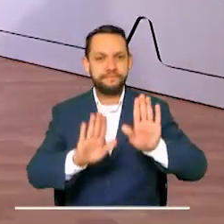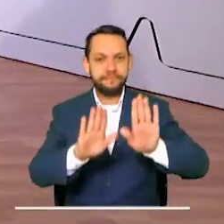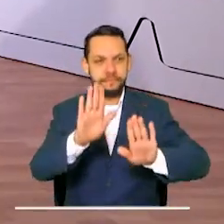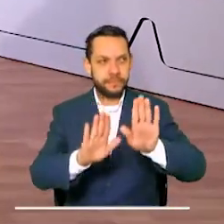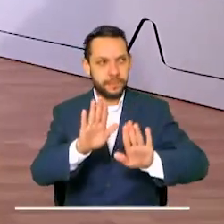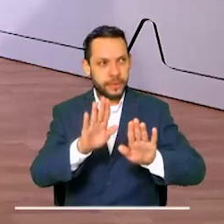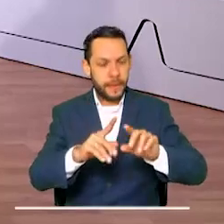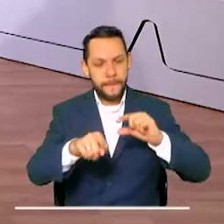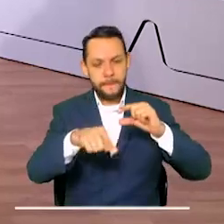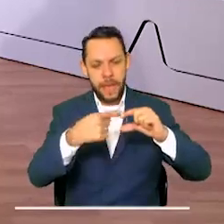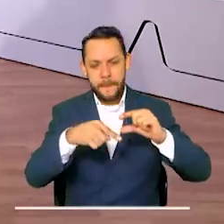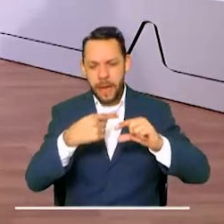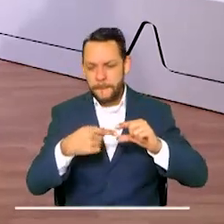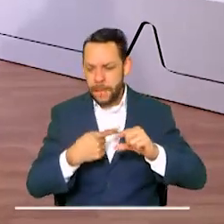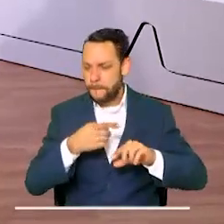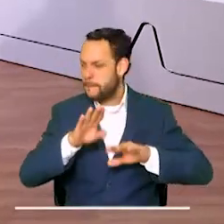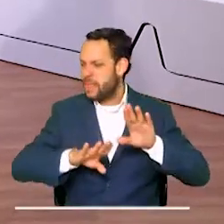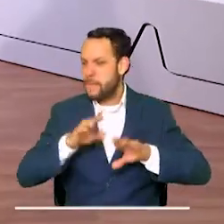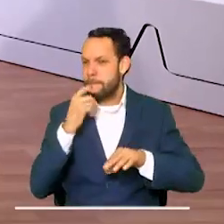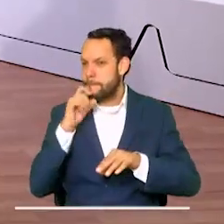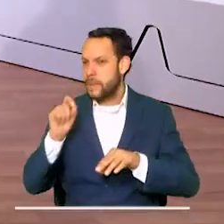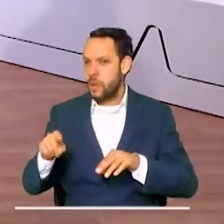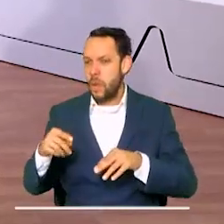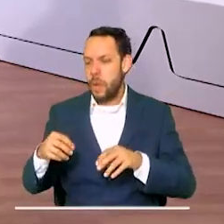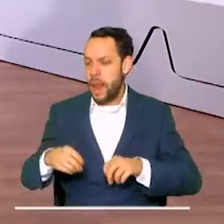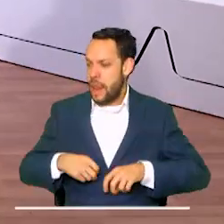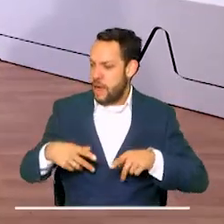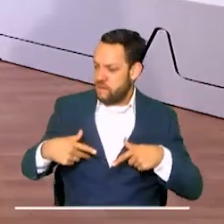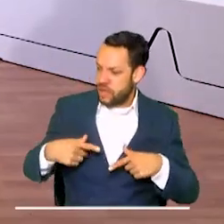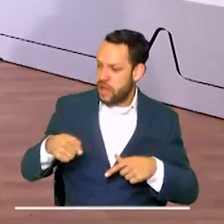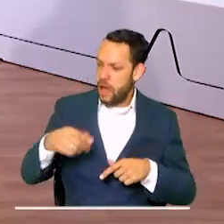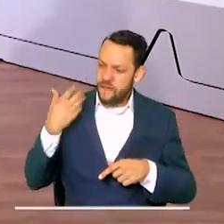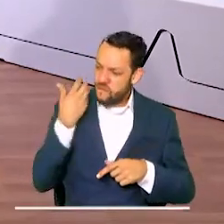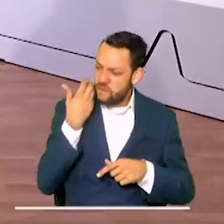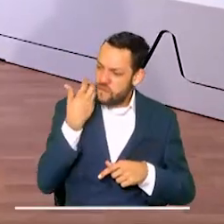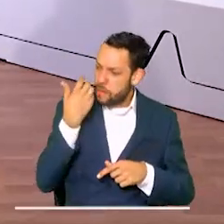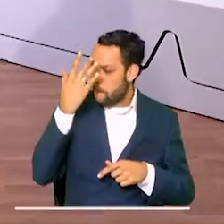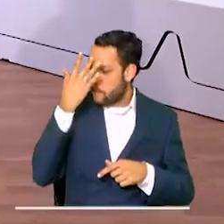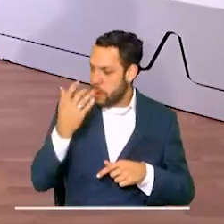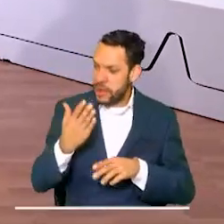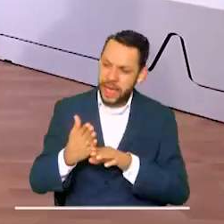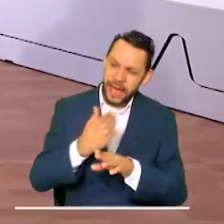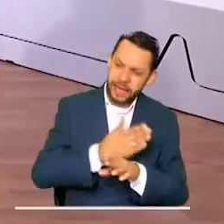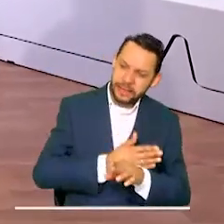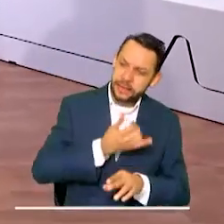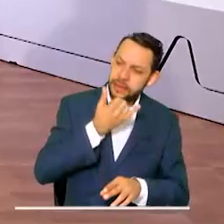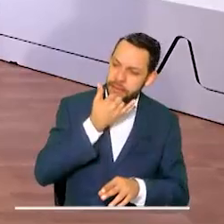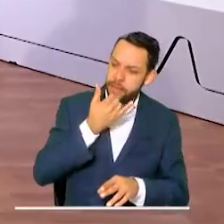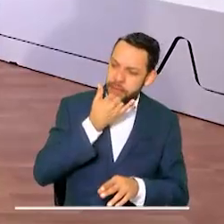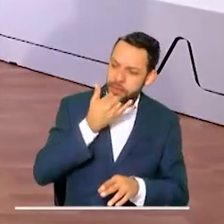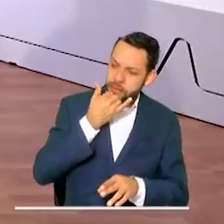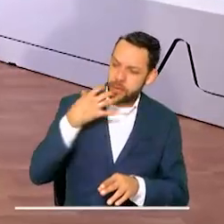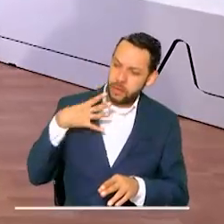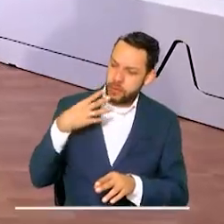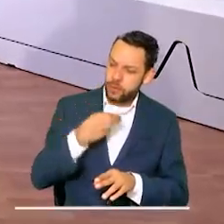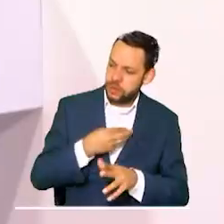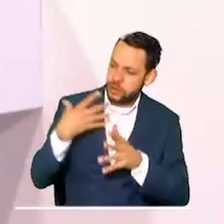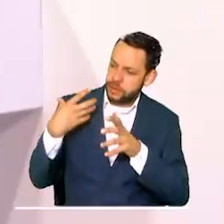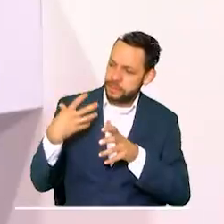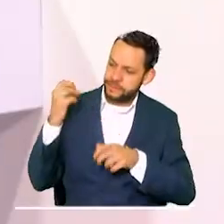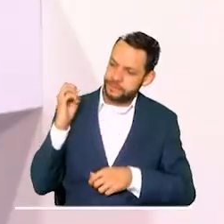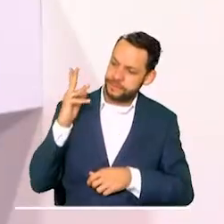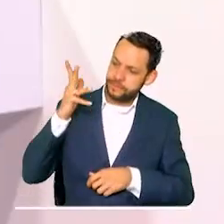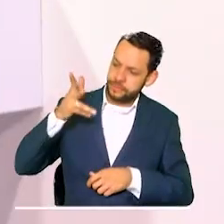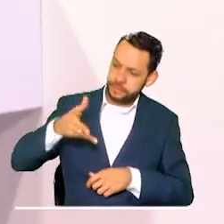todo lo que viviste y cuál pueden ser la causa que te llevaron a esto. Porque como que este es un programa de educación,